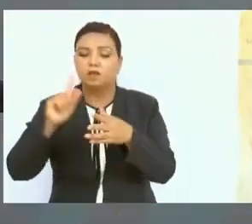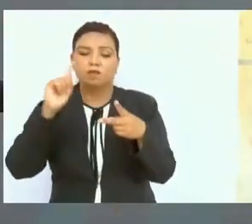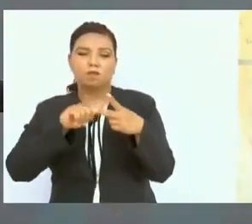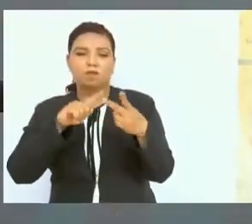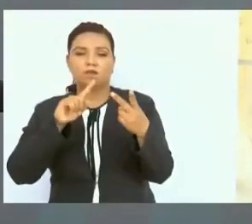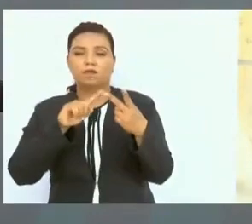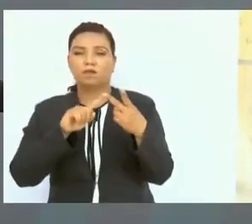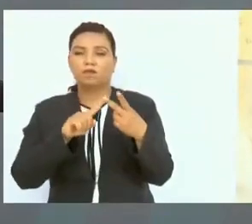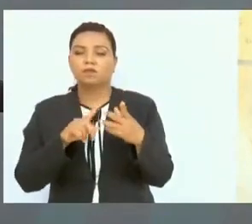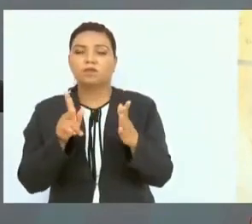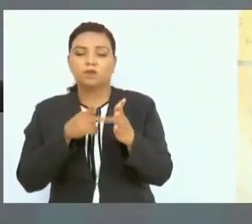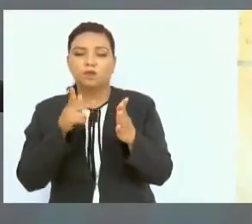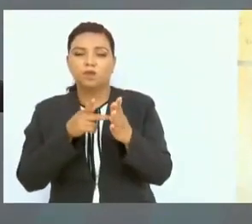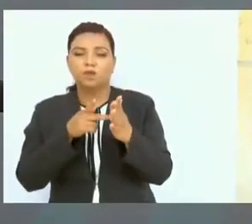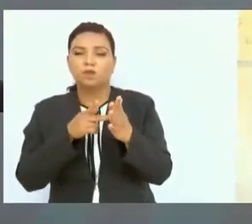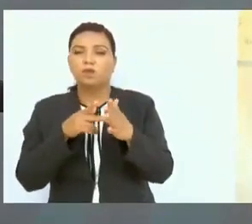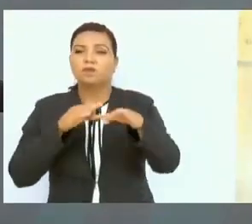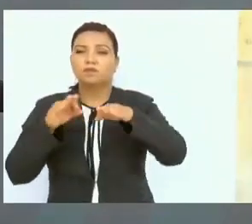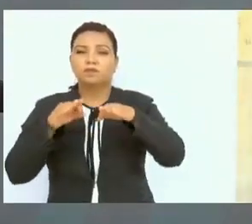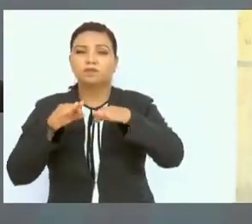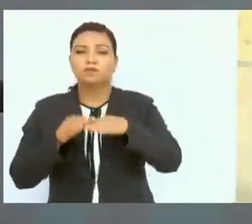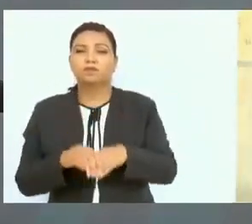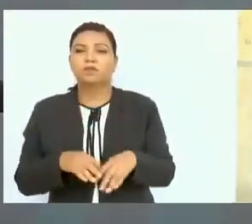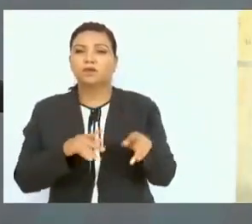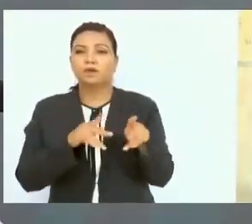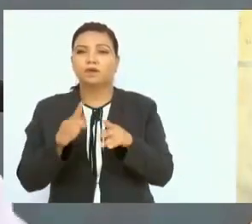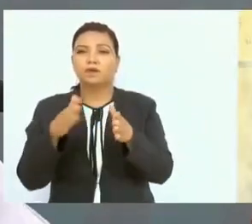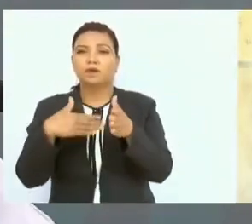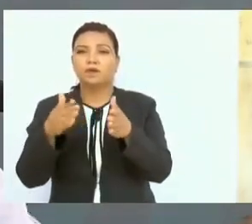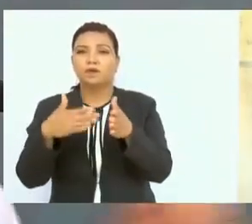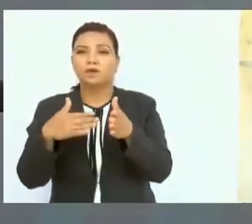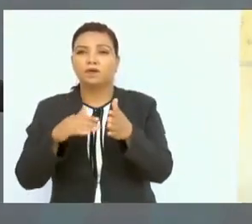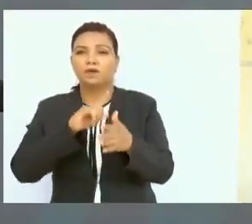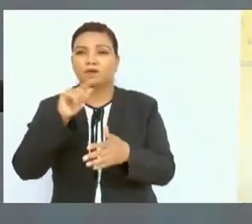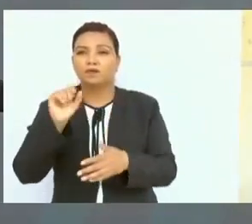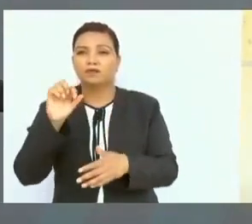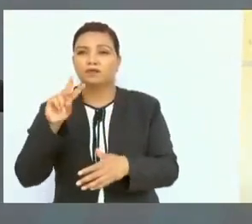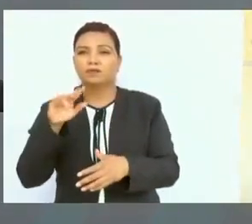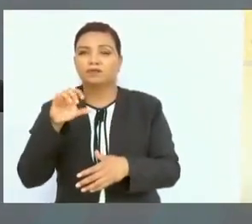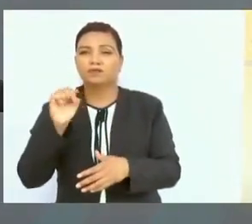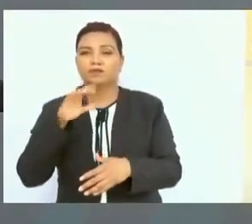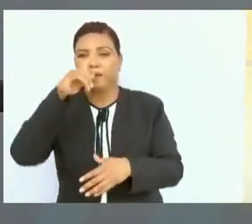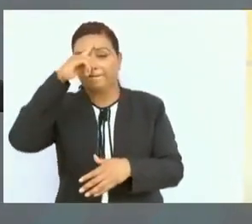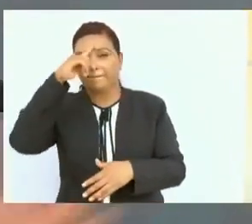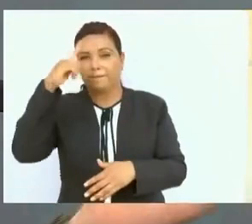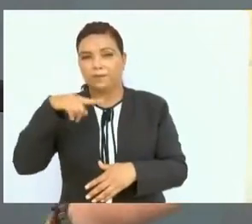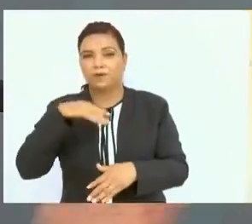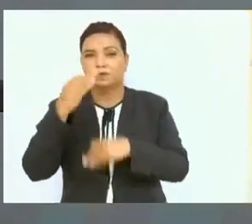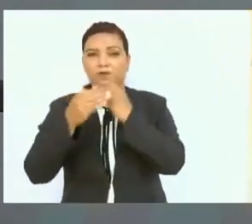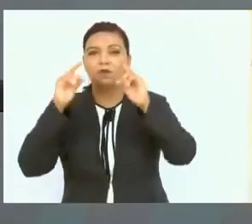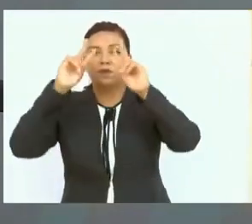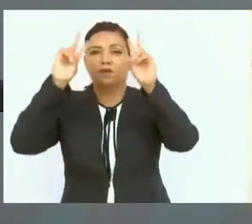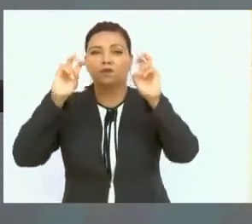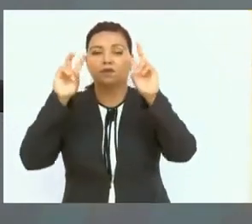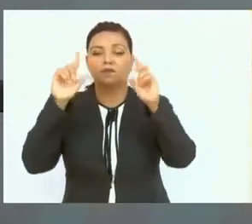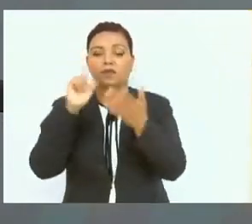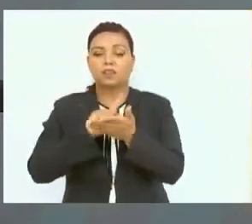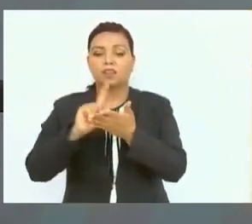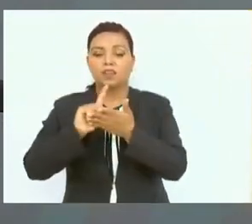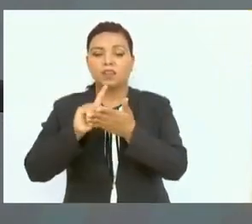servicios de preparación de alimentos, los servicios para los temas de la